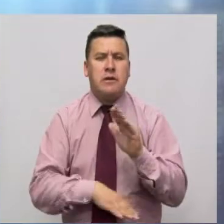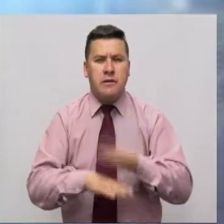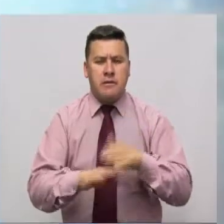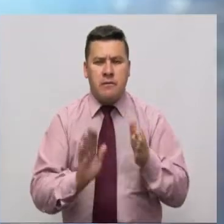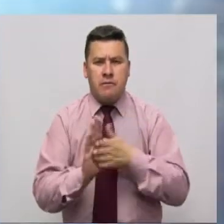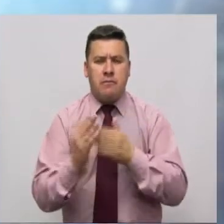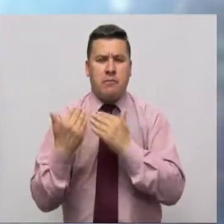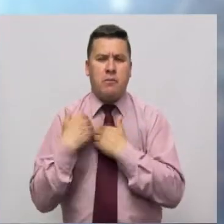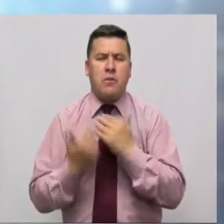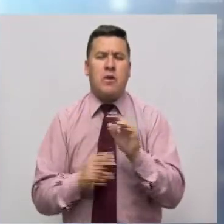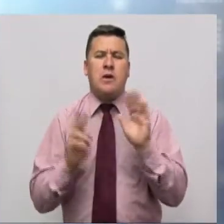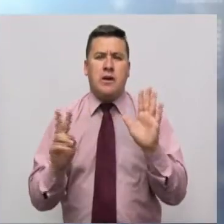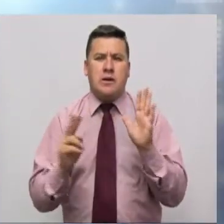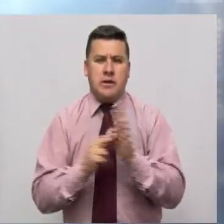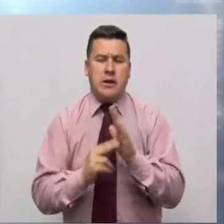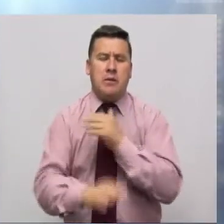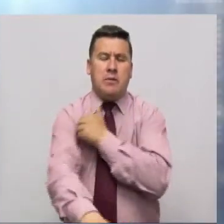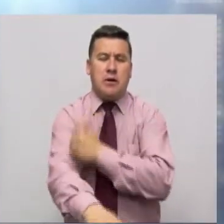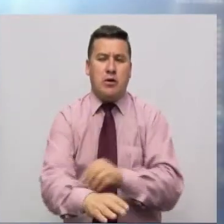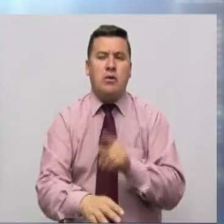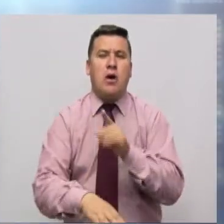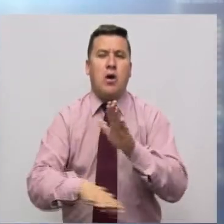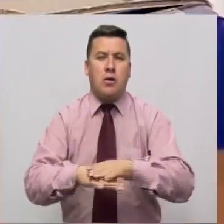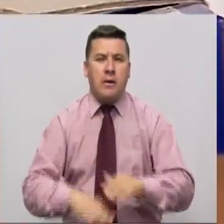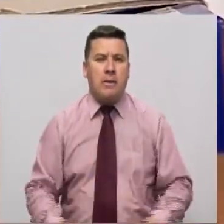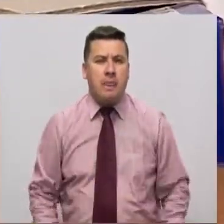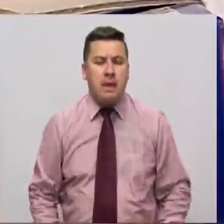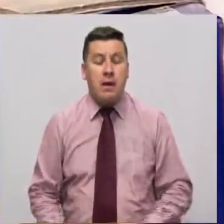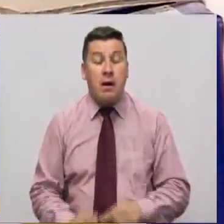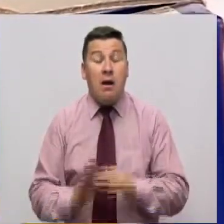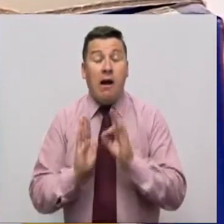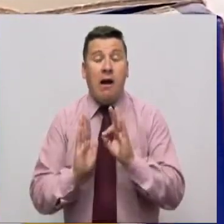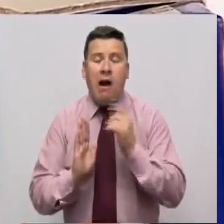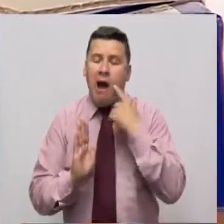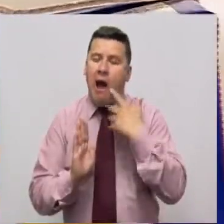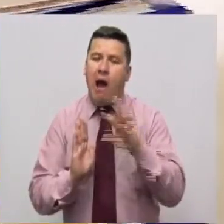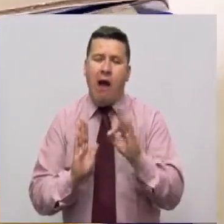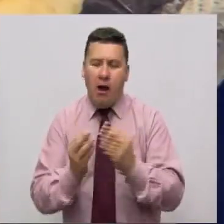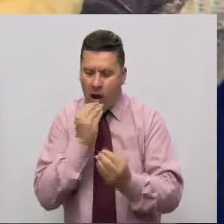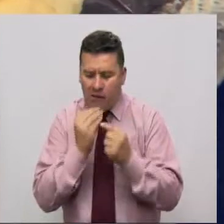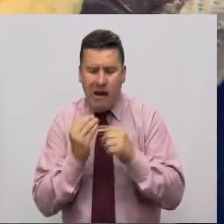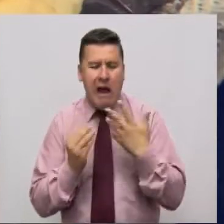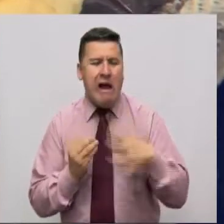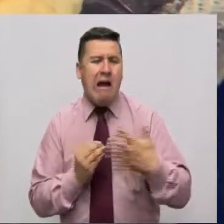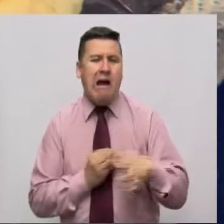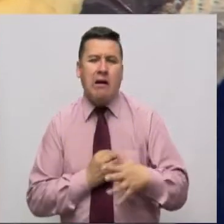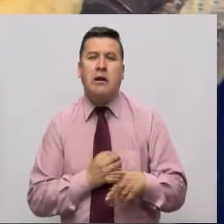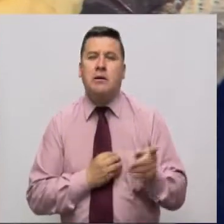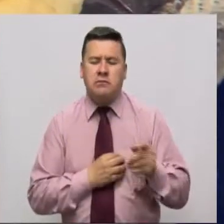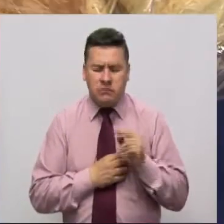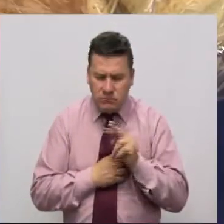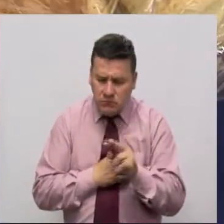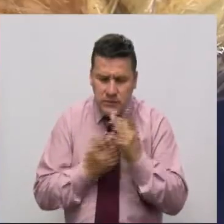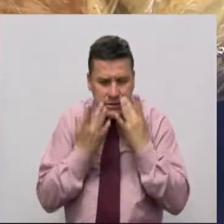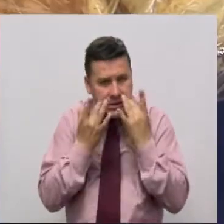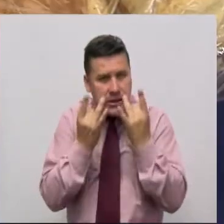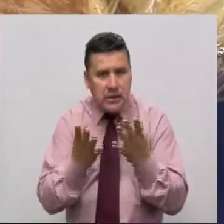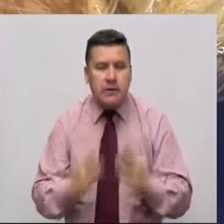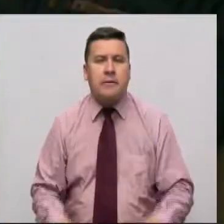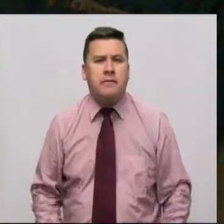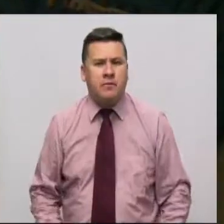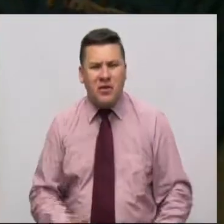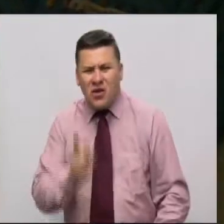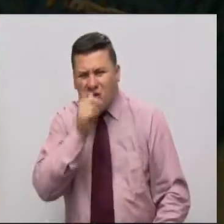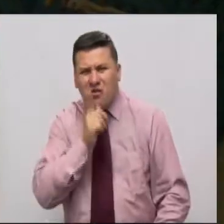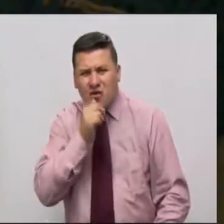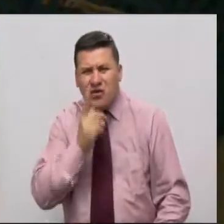fueron imputados cargos por más de 7 mil millones de pesos. La mala calidad de los alimentos es una de las irregularidades más graves.